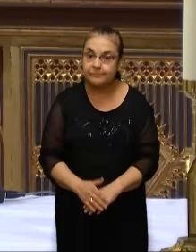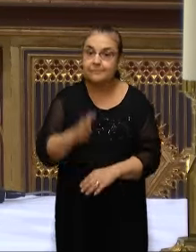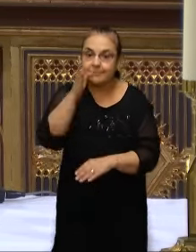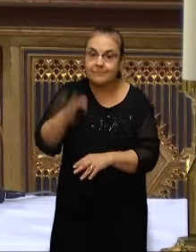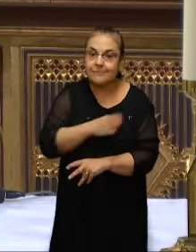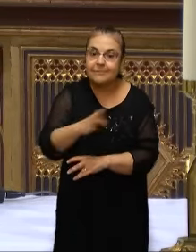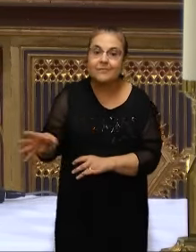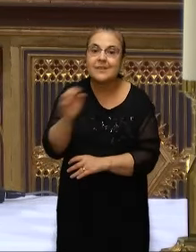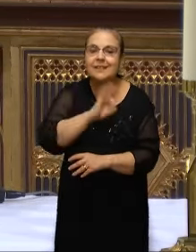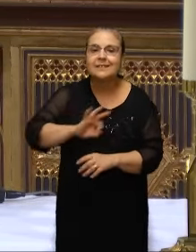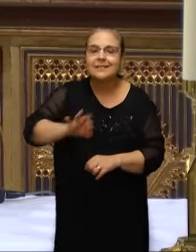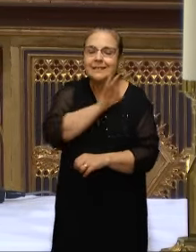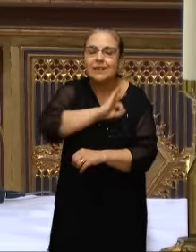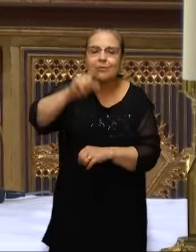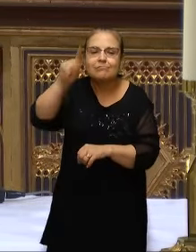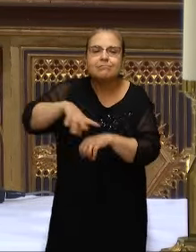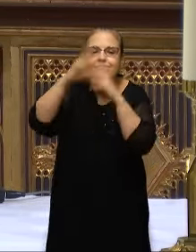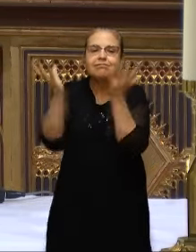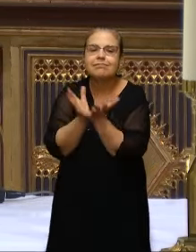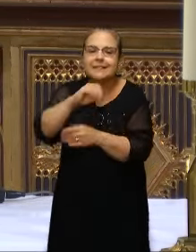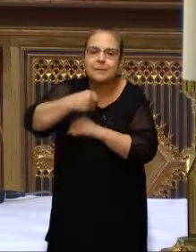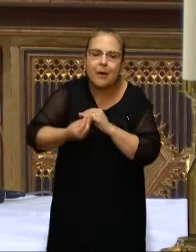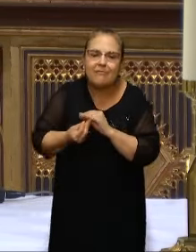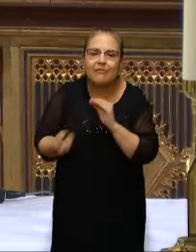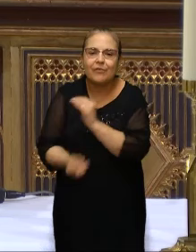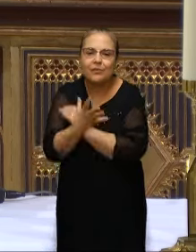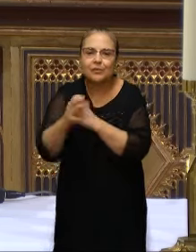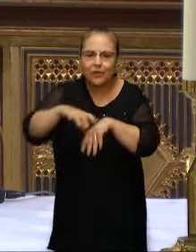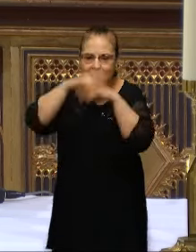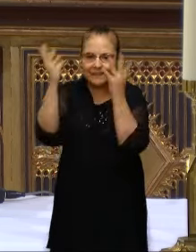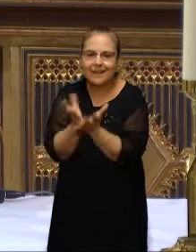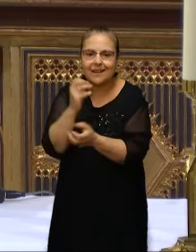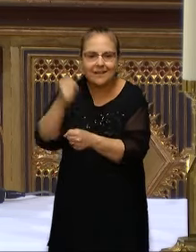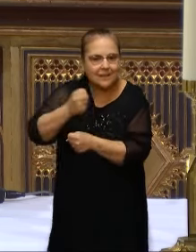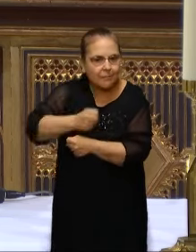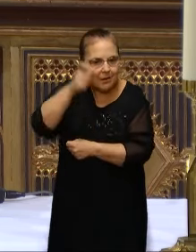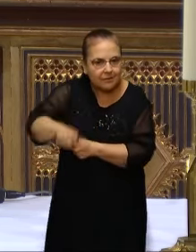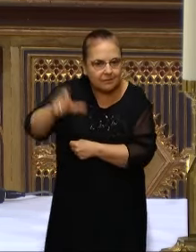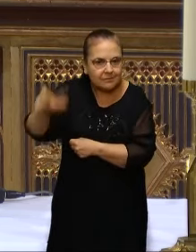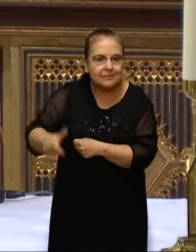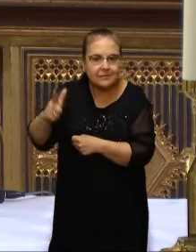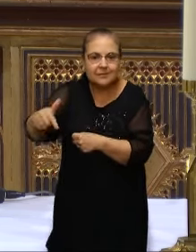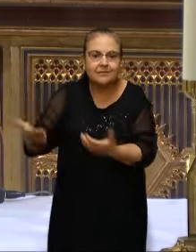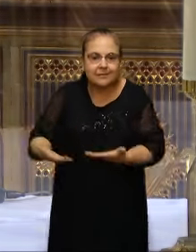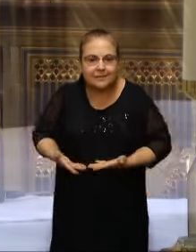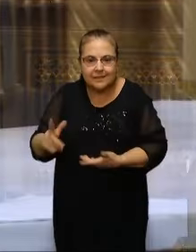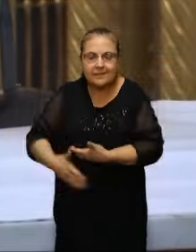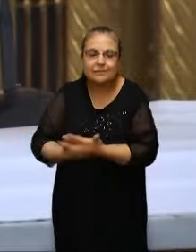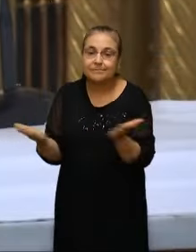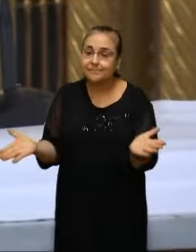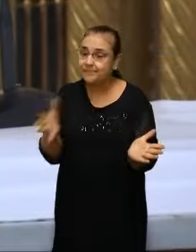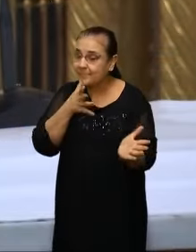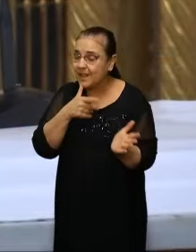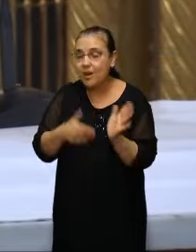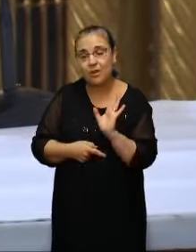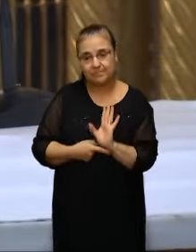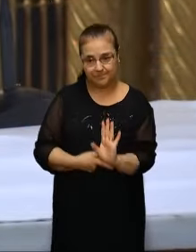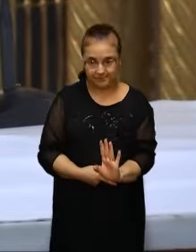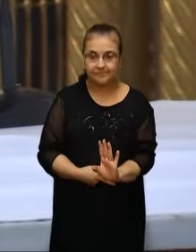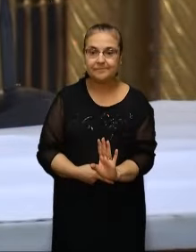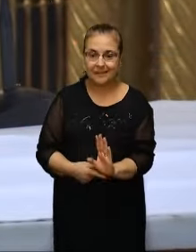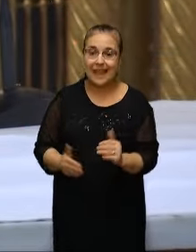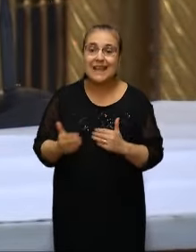bendito sea Señor Dios del universo por esteo de la Tierra y del trabajo delom que recibimos de tu generosidad